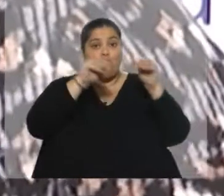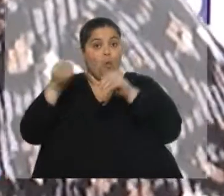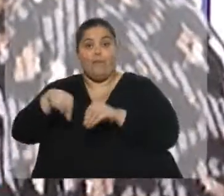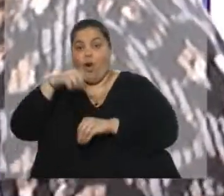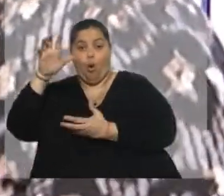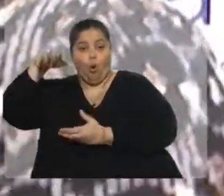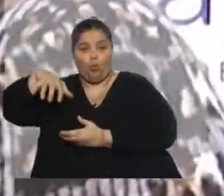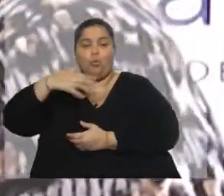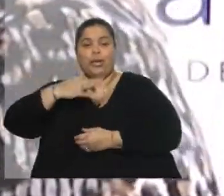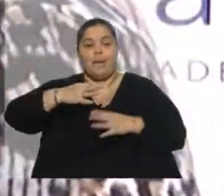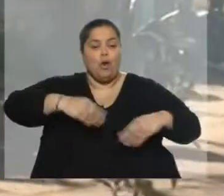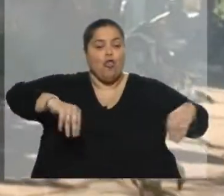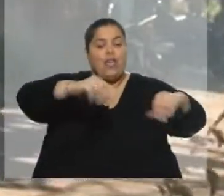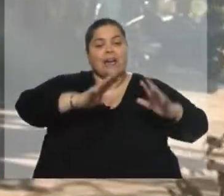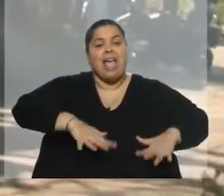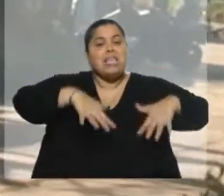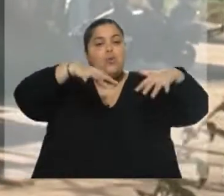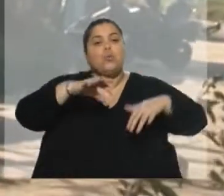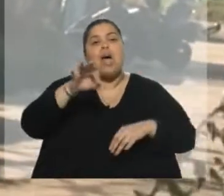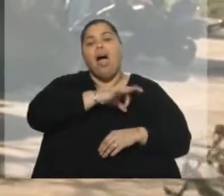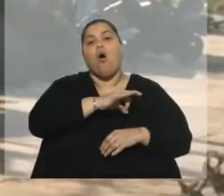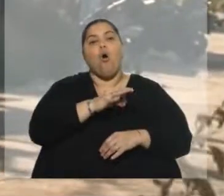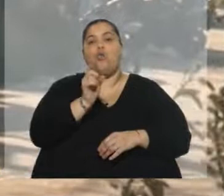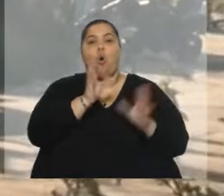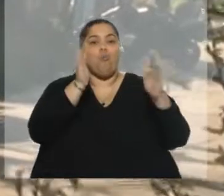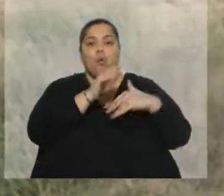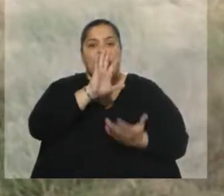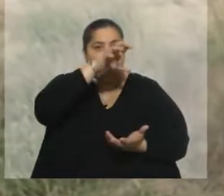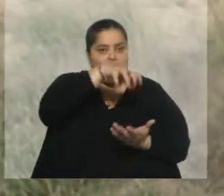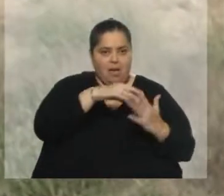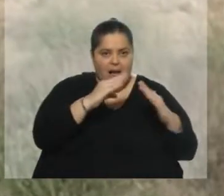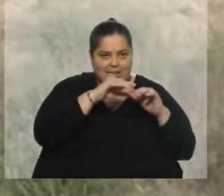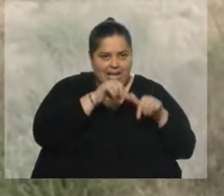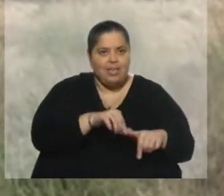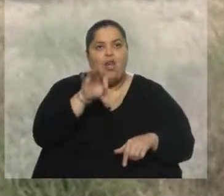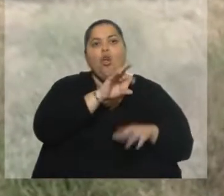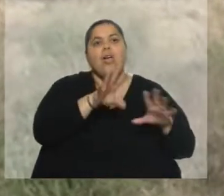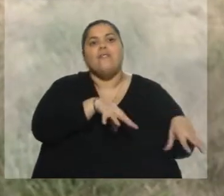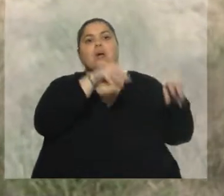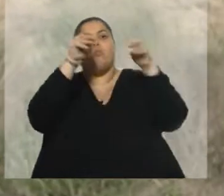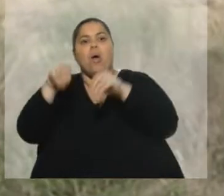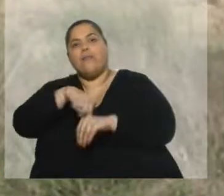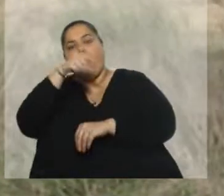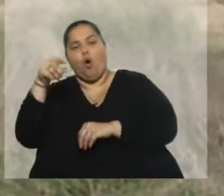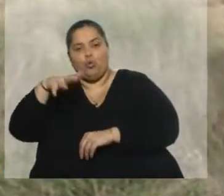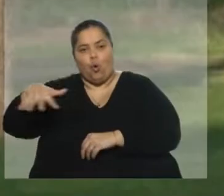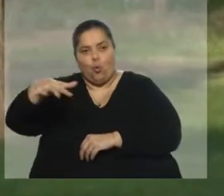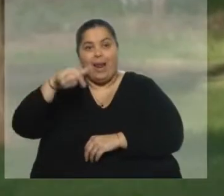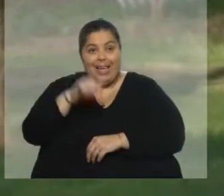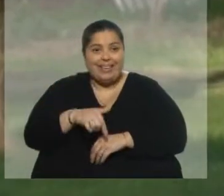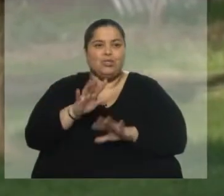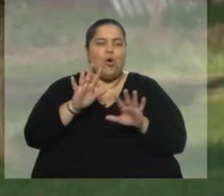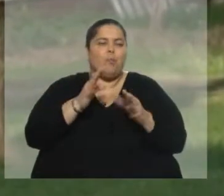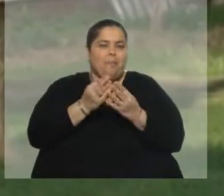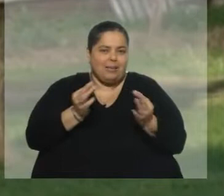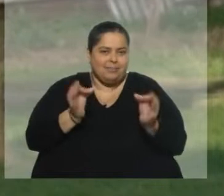porque la tierra es inundable o no corresponde, o hay que realojarlas, o bueno, eso es la parte fina que se